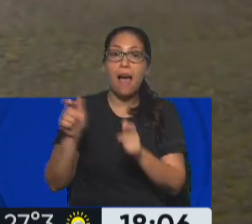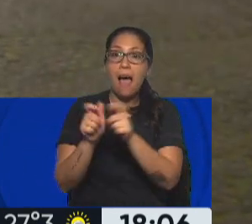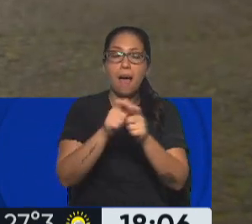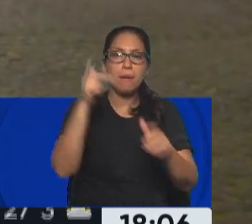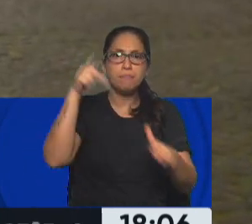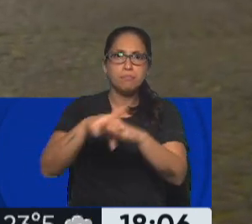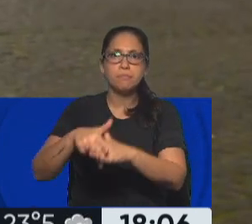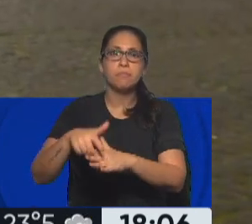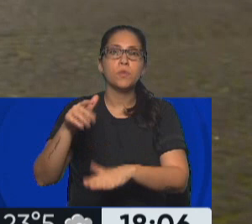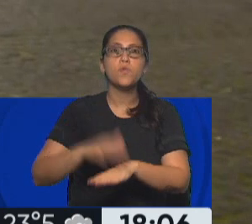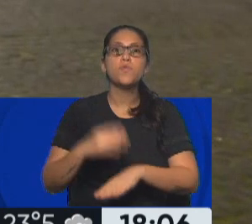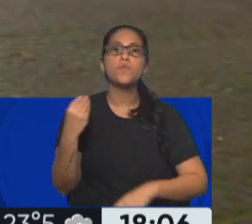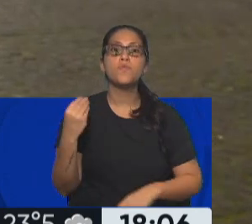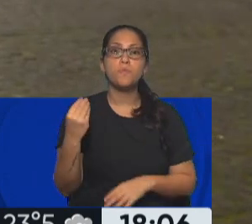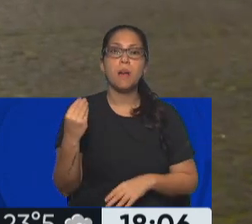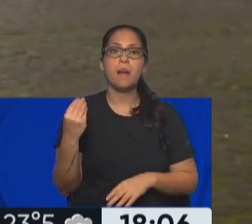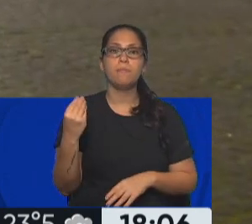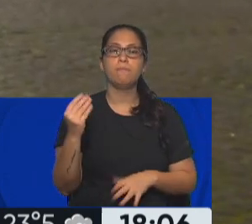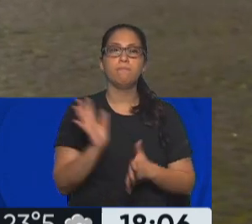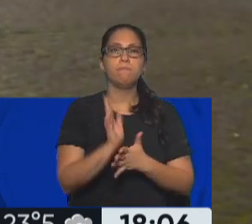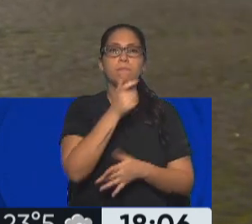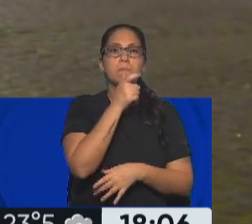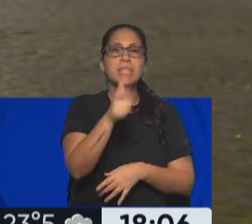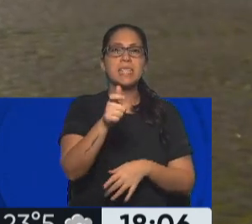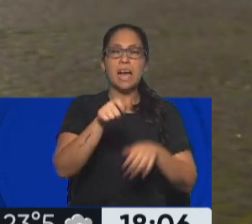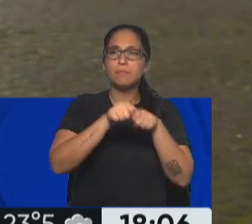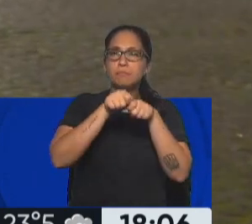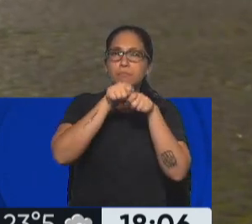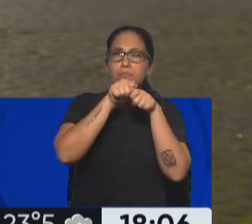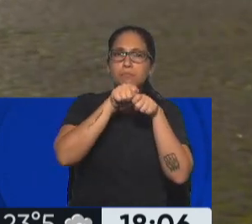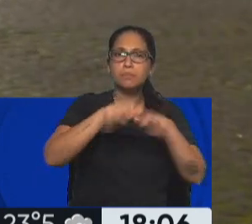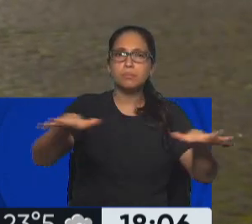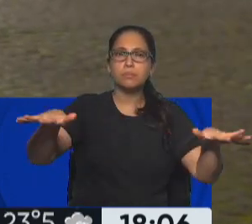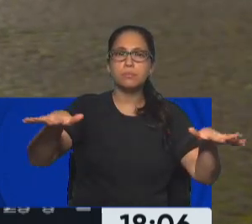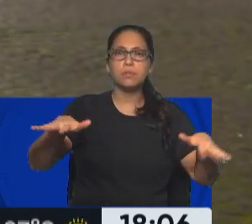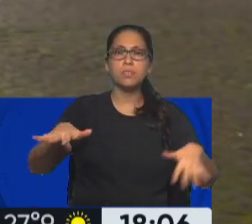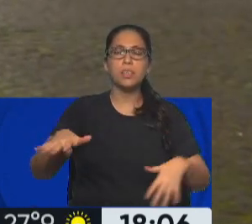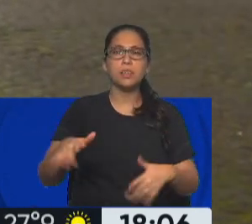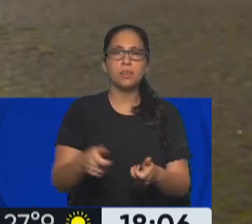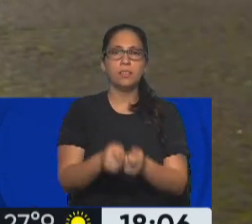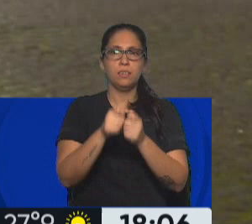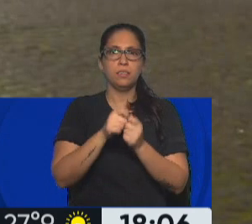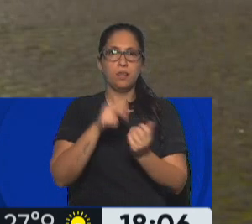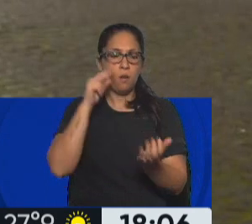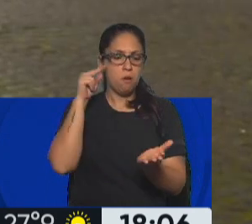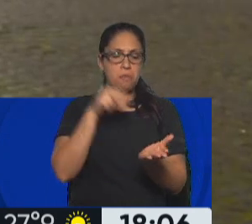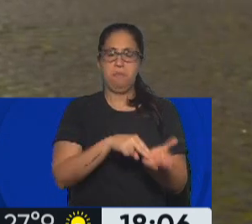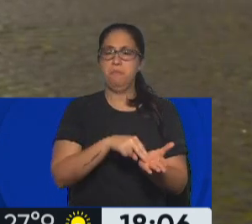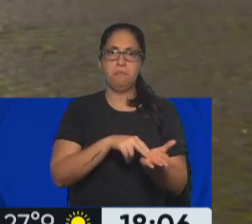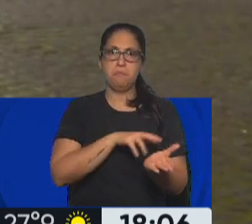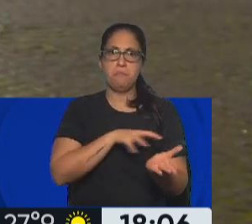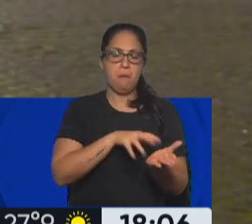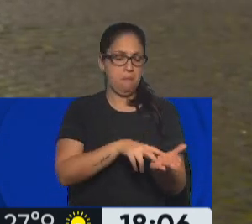que apareció un mensaje generalizado que te paralizaba el teléfono, empezaba a vibrar